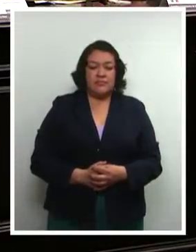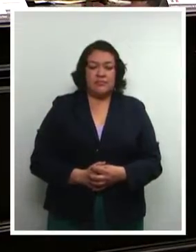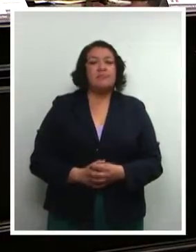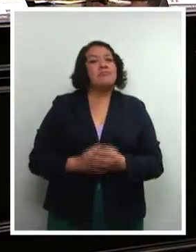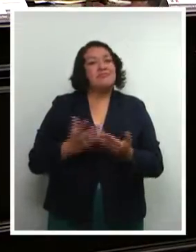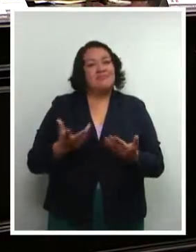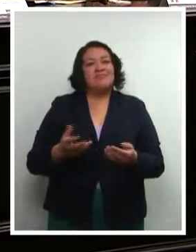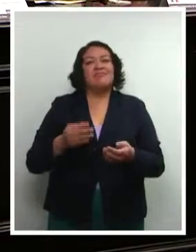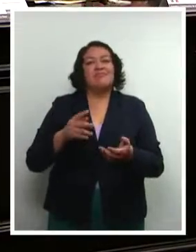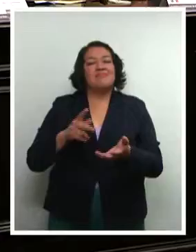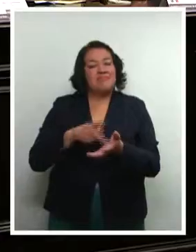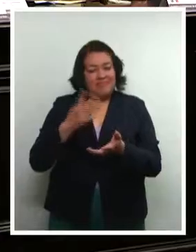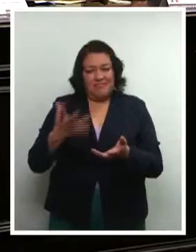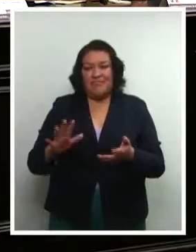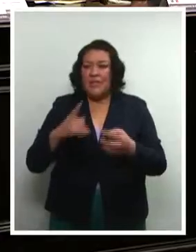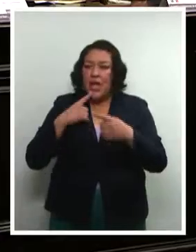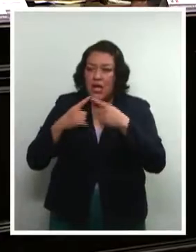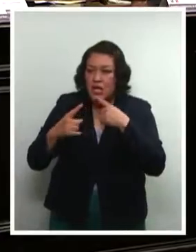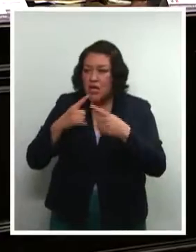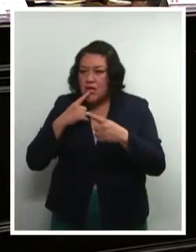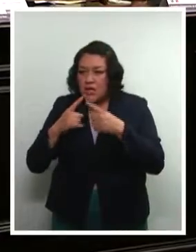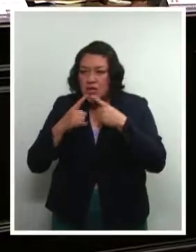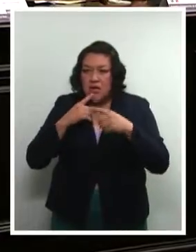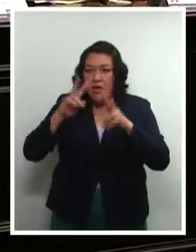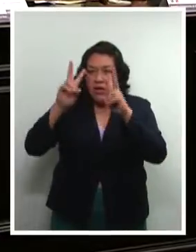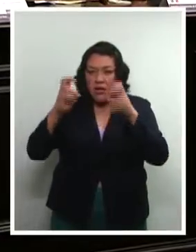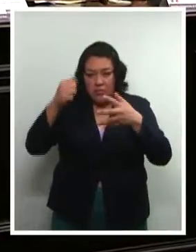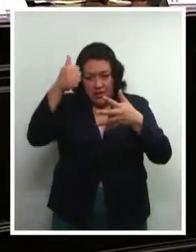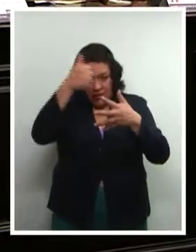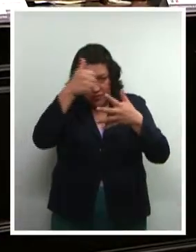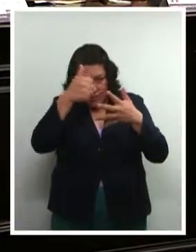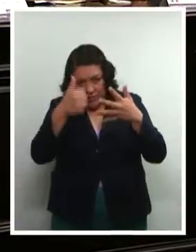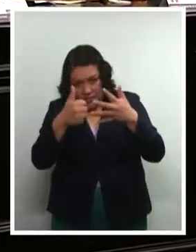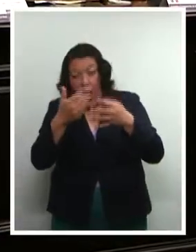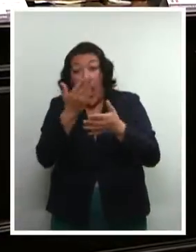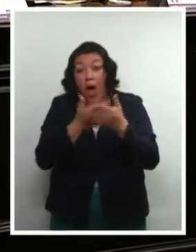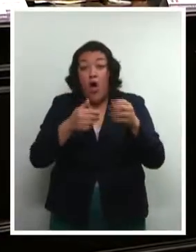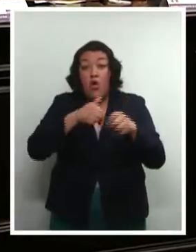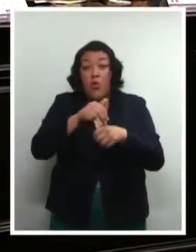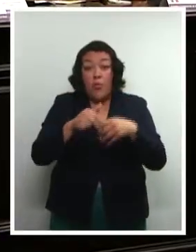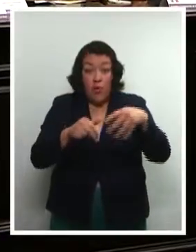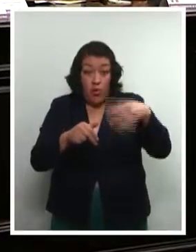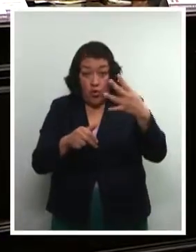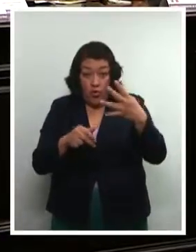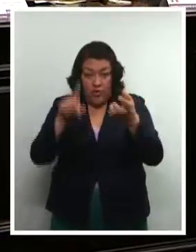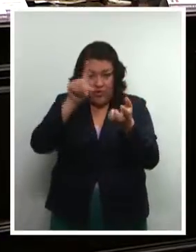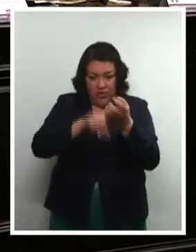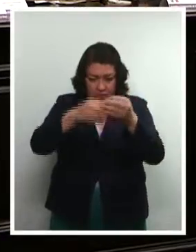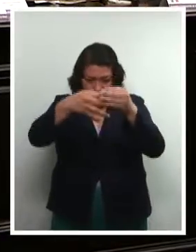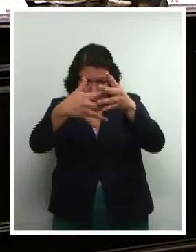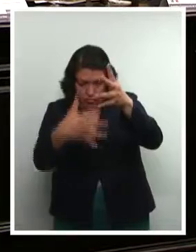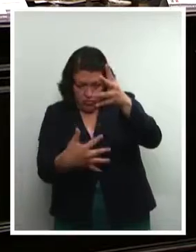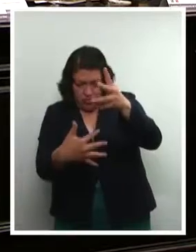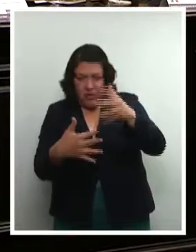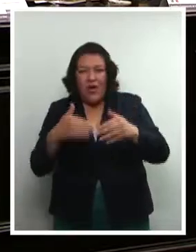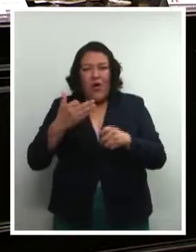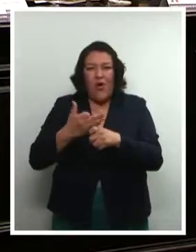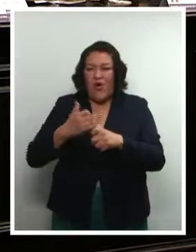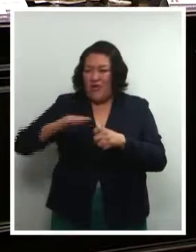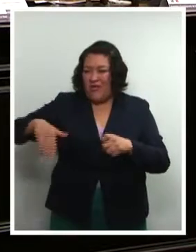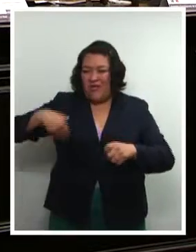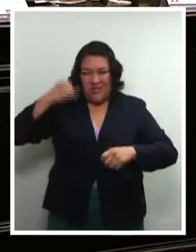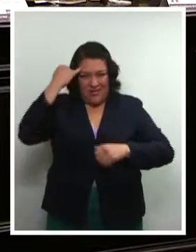Se continúa con esta discusión en lo particular en relación al artículo 14. En estos momentos se presenta una